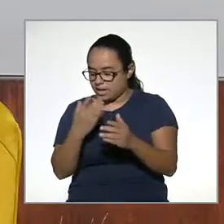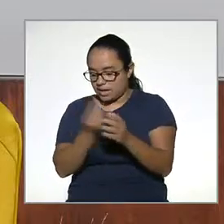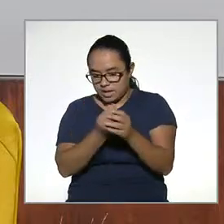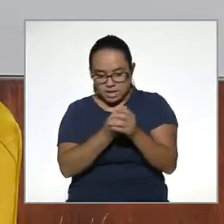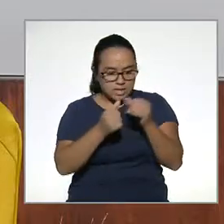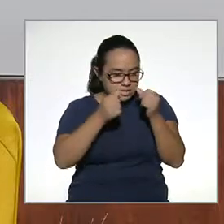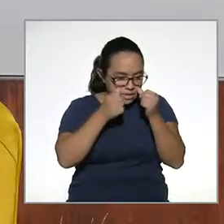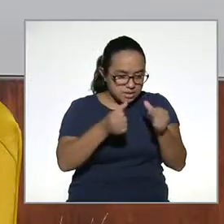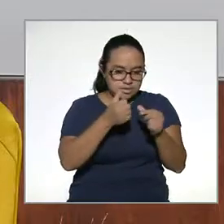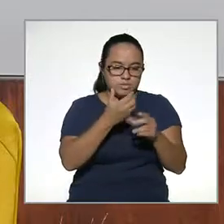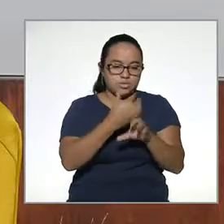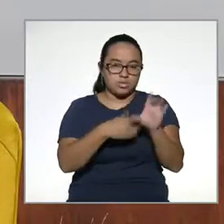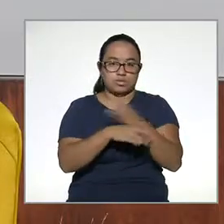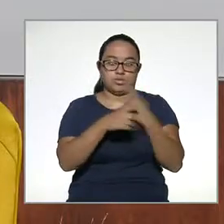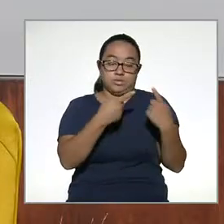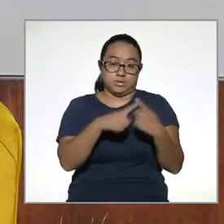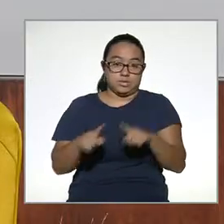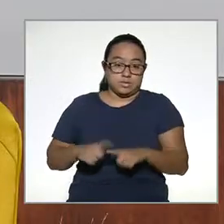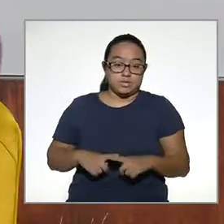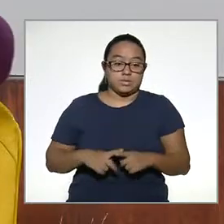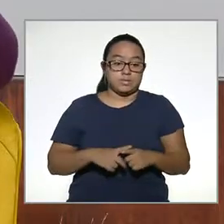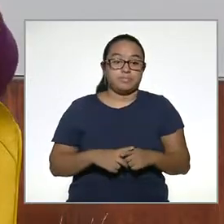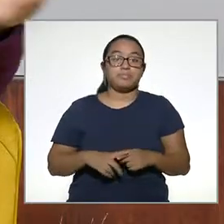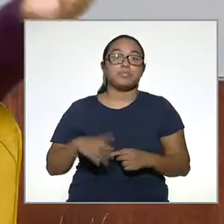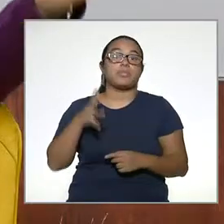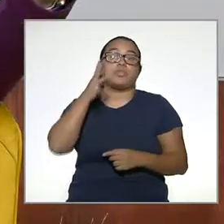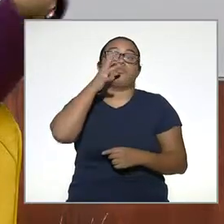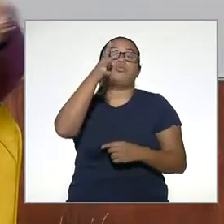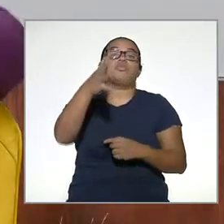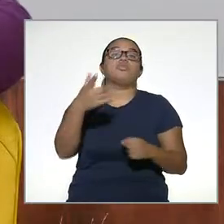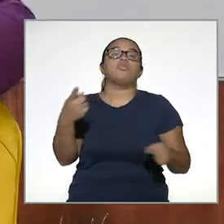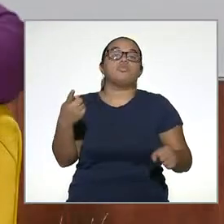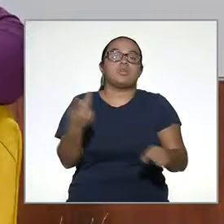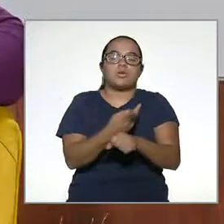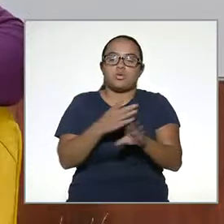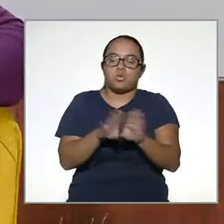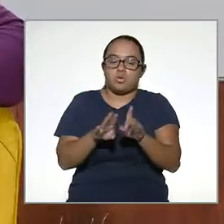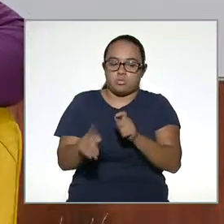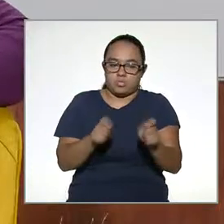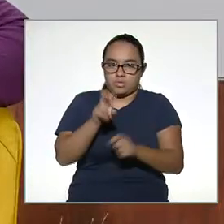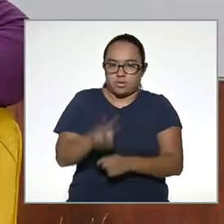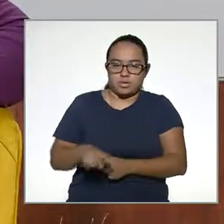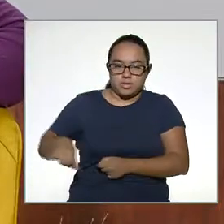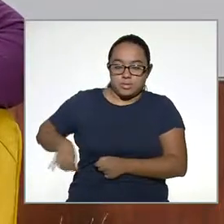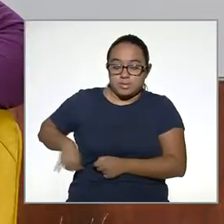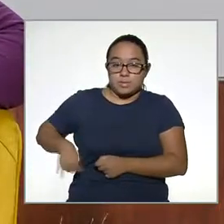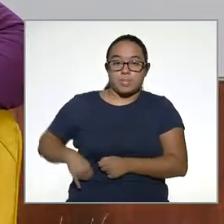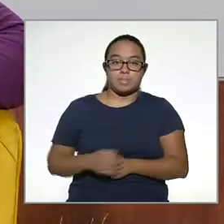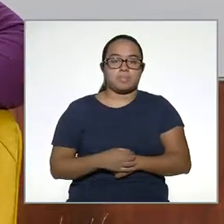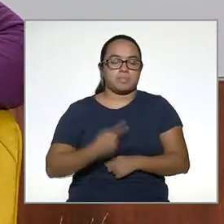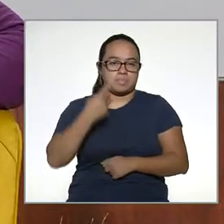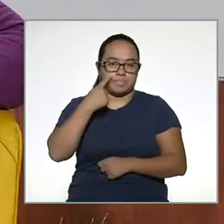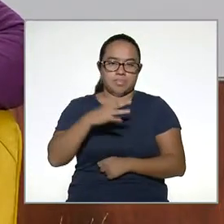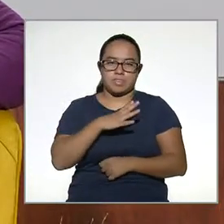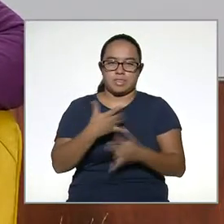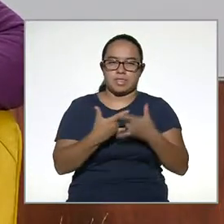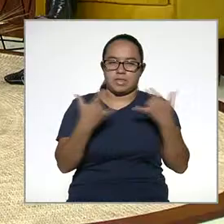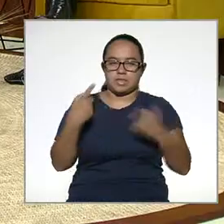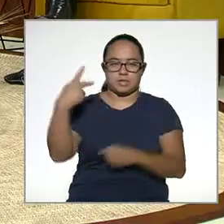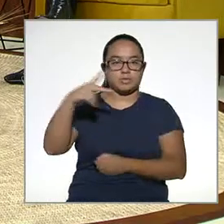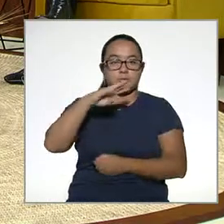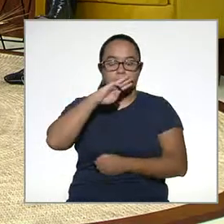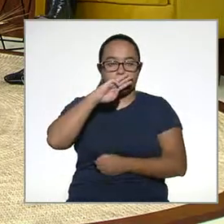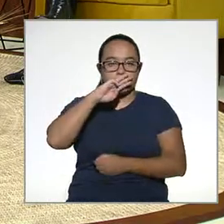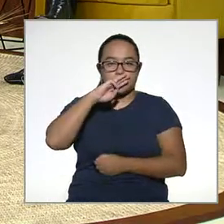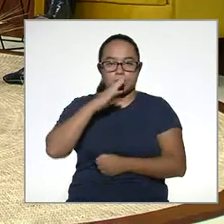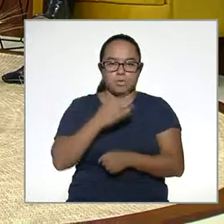a tus cosas, a todo, ¿no? Entonces, ¿cómo se irá a regular eso después? Es muy interesante. De hecho, Marisa, fíjate que nos llega el testimonio de una mamá que